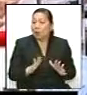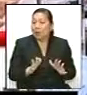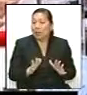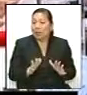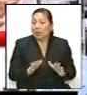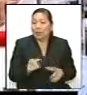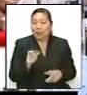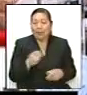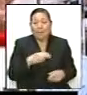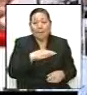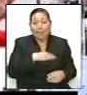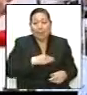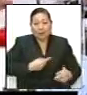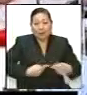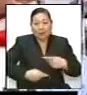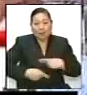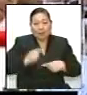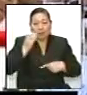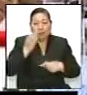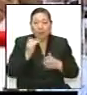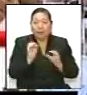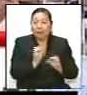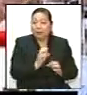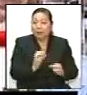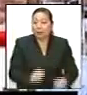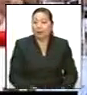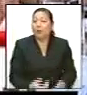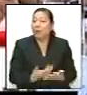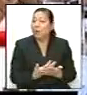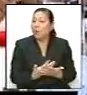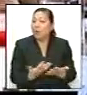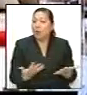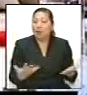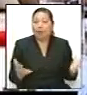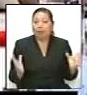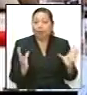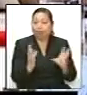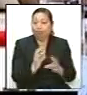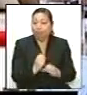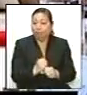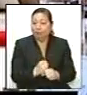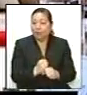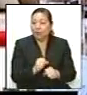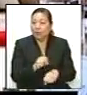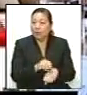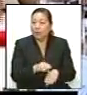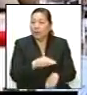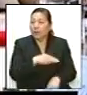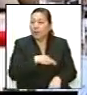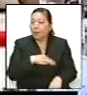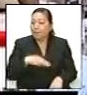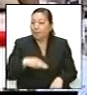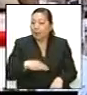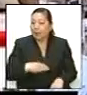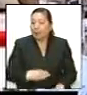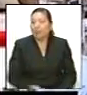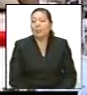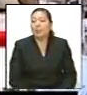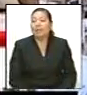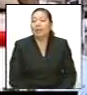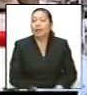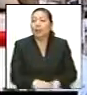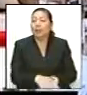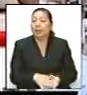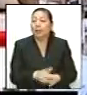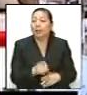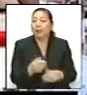primeros ministros que lleguen a futuro, si no hay una reestructuración en el Consejo de Ministros, es una carga administrativa que